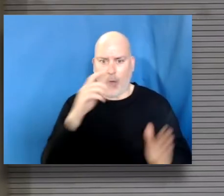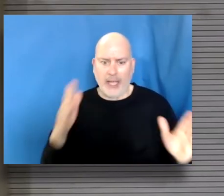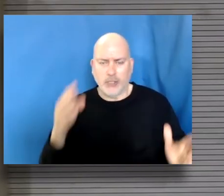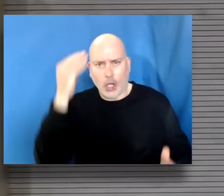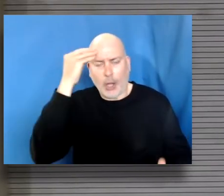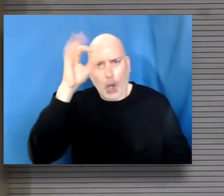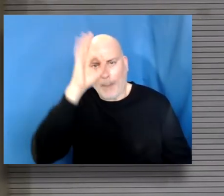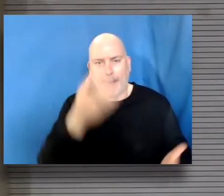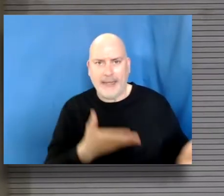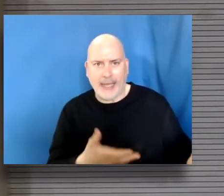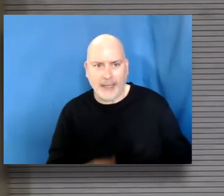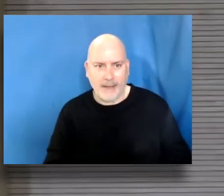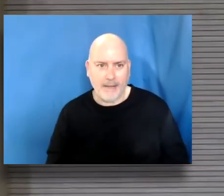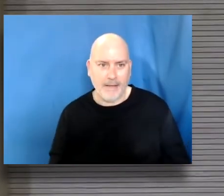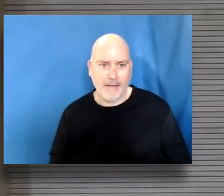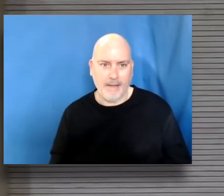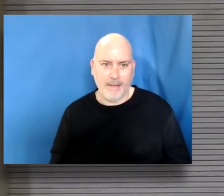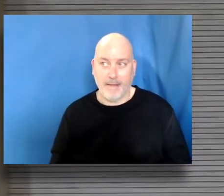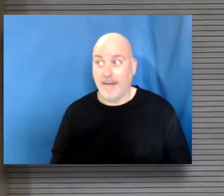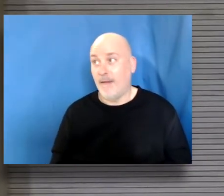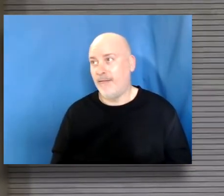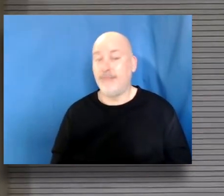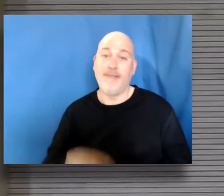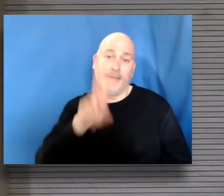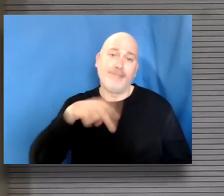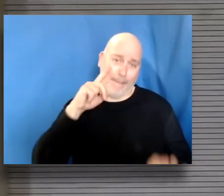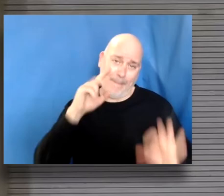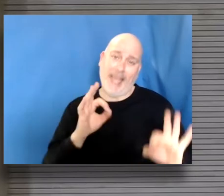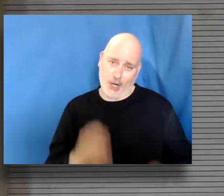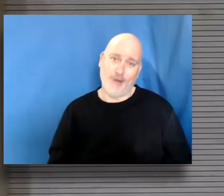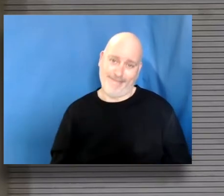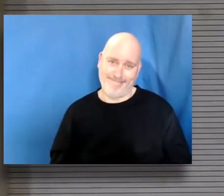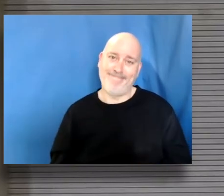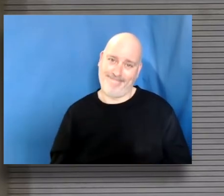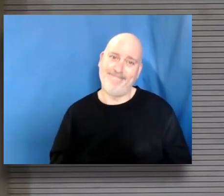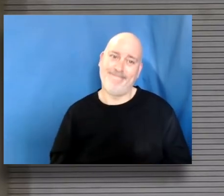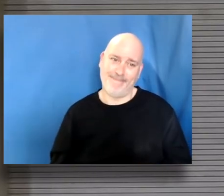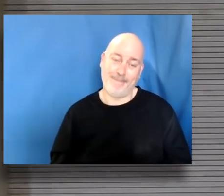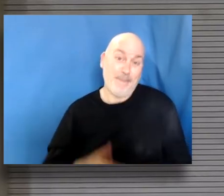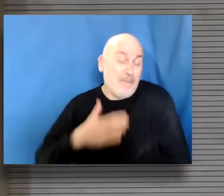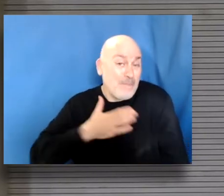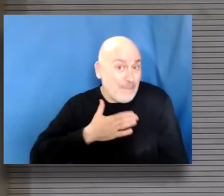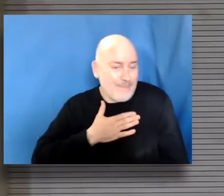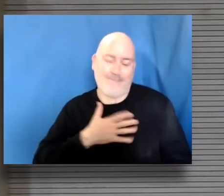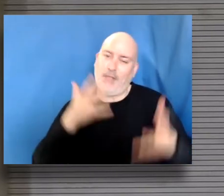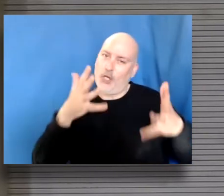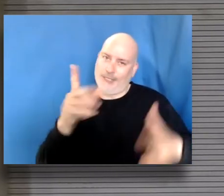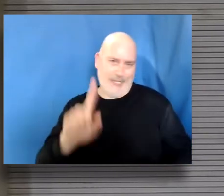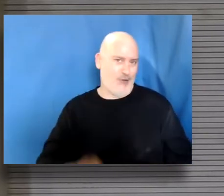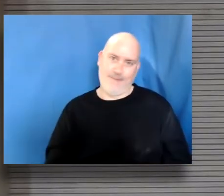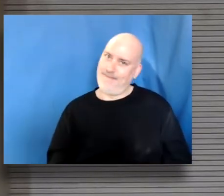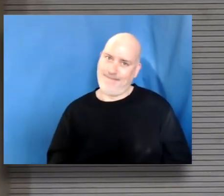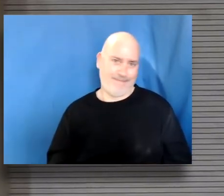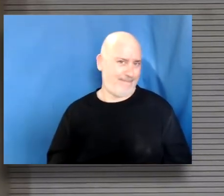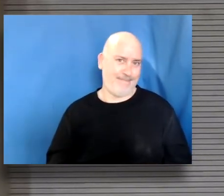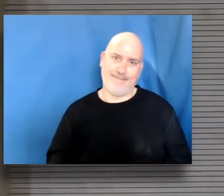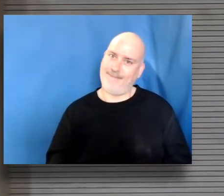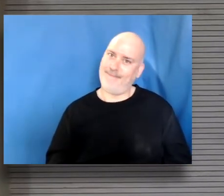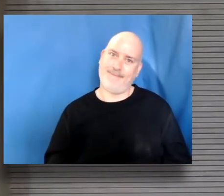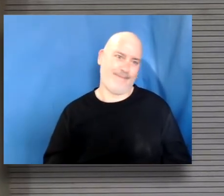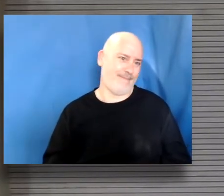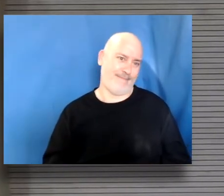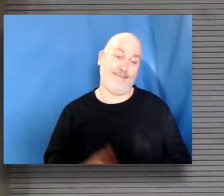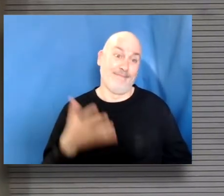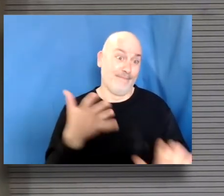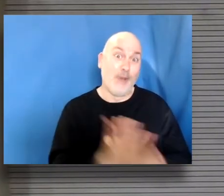Pues, ¿hacemos a la vez? Es un peligro. Es un peligro. Yo personalmente no lo aconsejamos porque